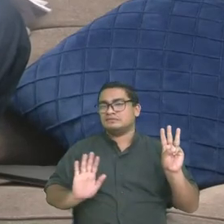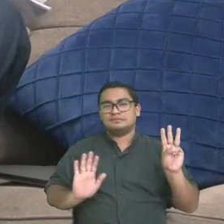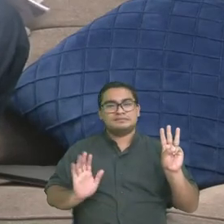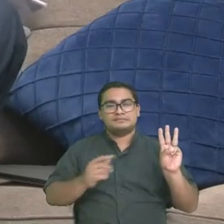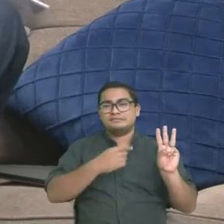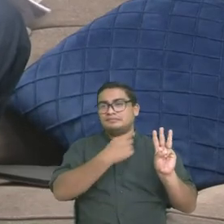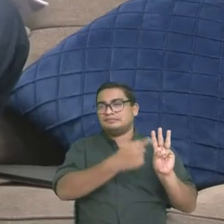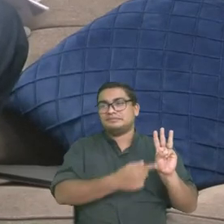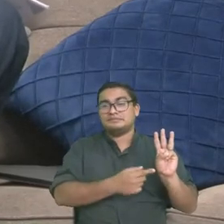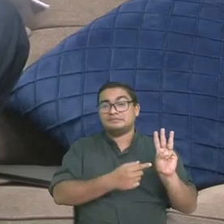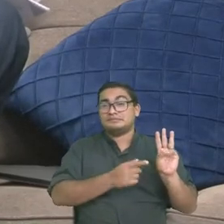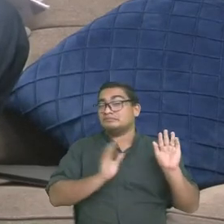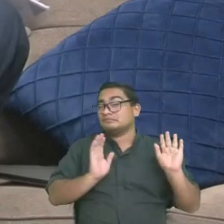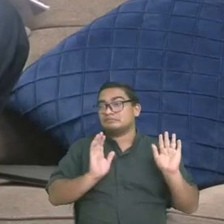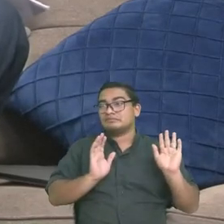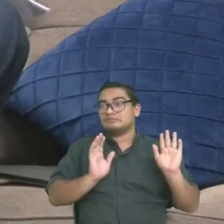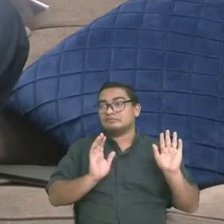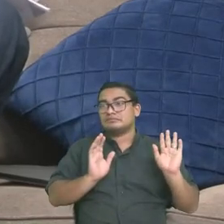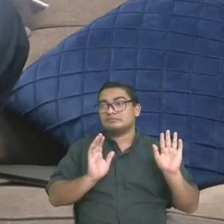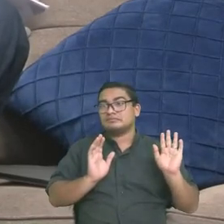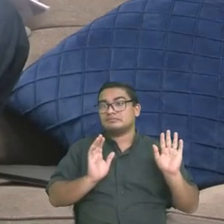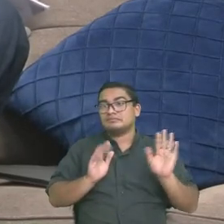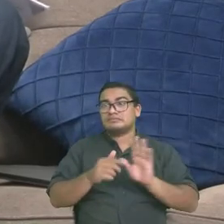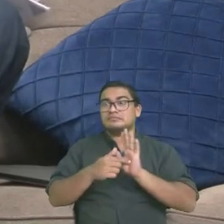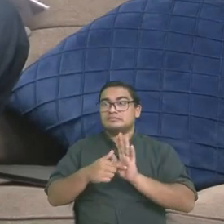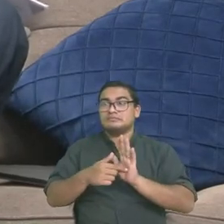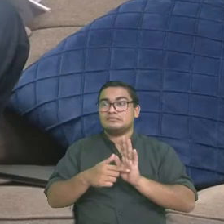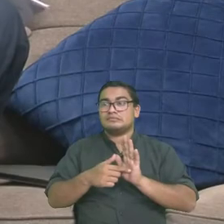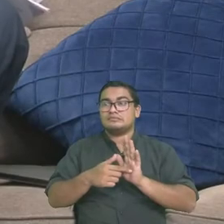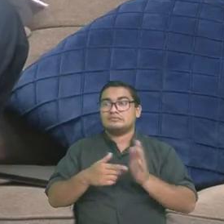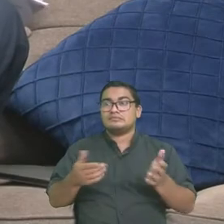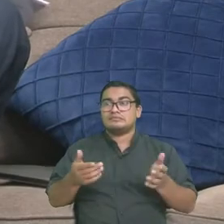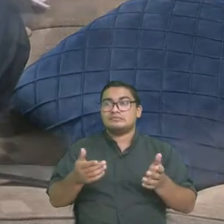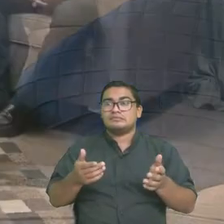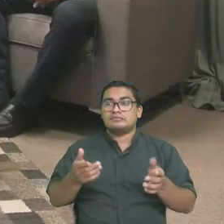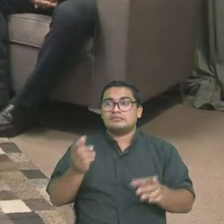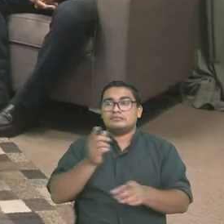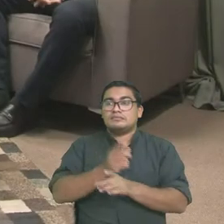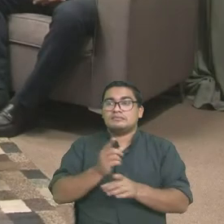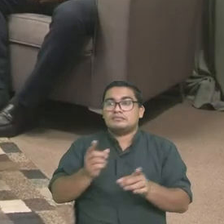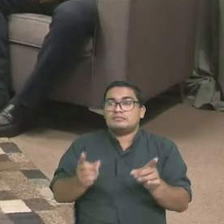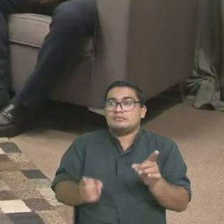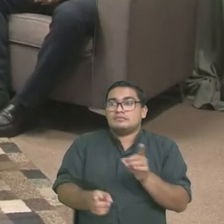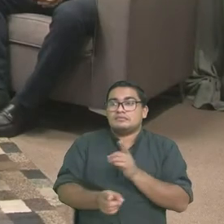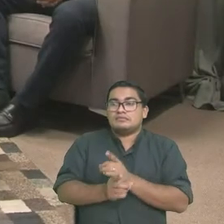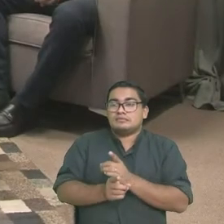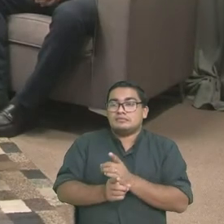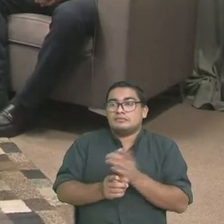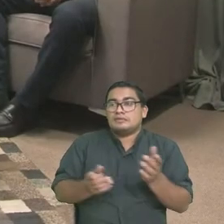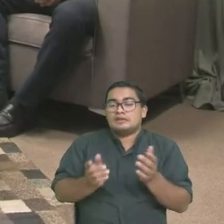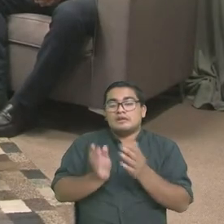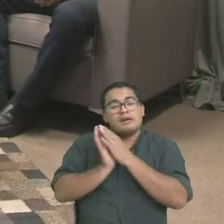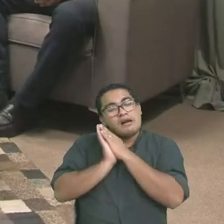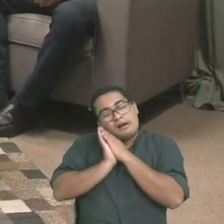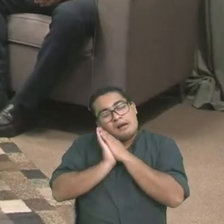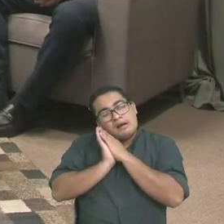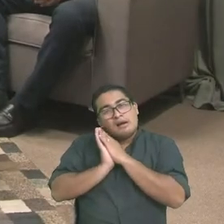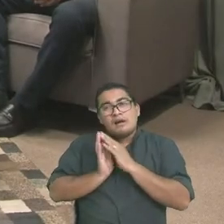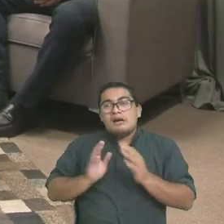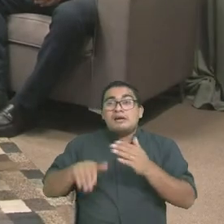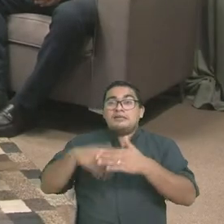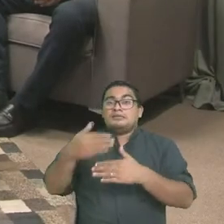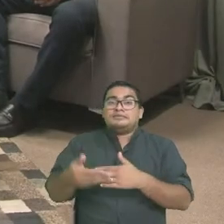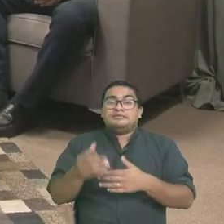Esos tres. En otras palabras, Elmer, que vos te acostabas debiendo un peso y amanecías debiendo 100 solo porque a estos tres señores